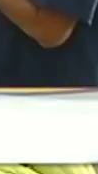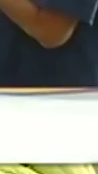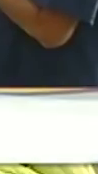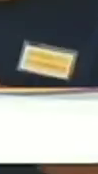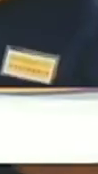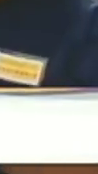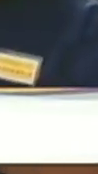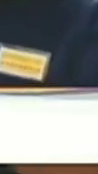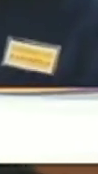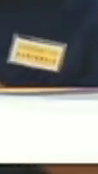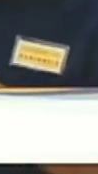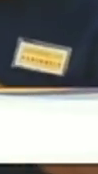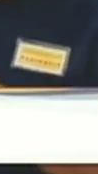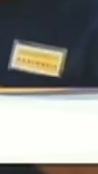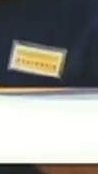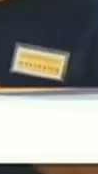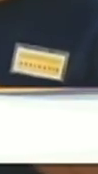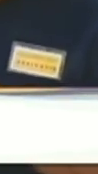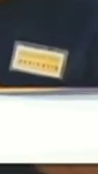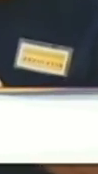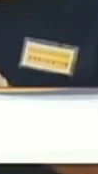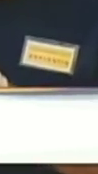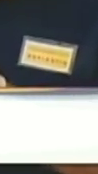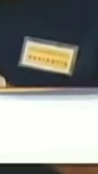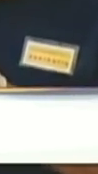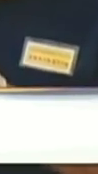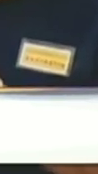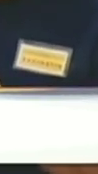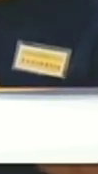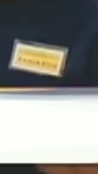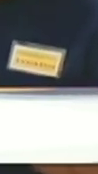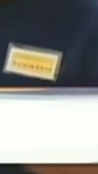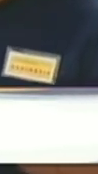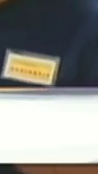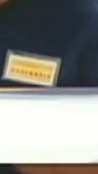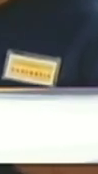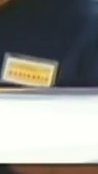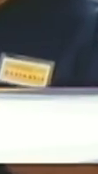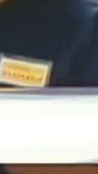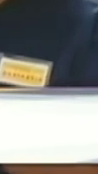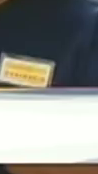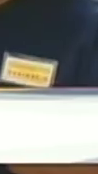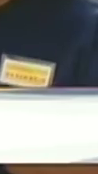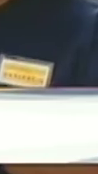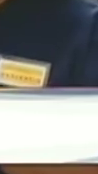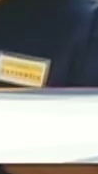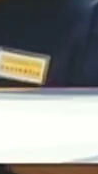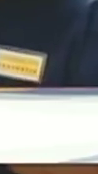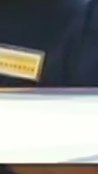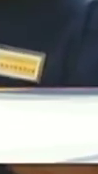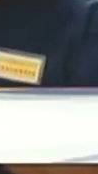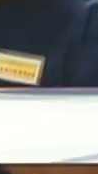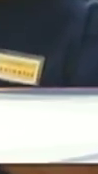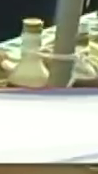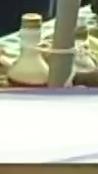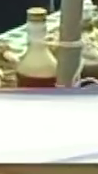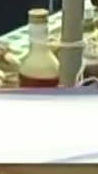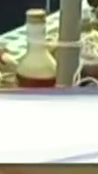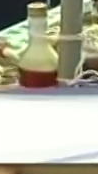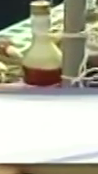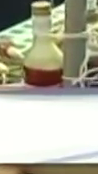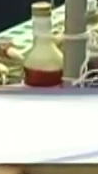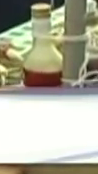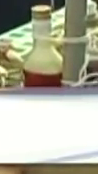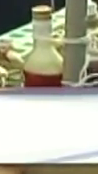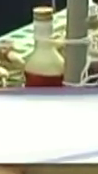extensiva, que hay que desarrollarla cada vez más, inversiones para producir todo lo que necesita el país. Pero hay una fórmula